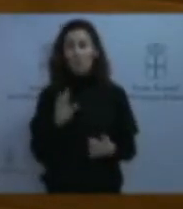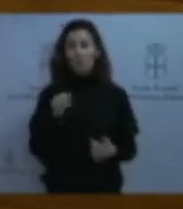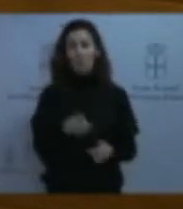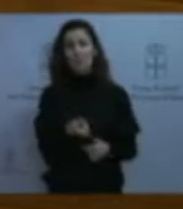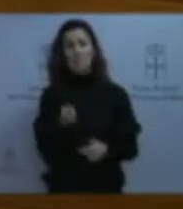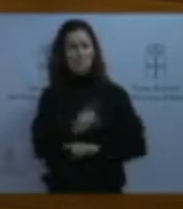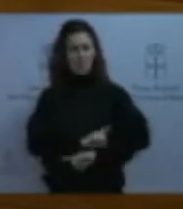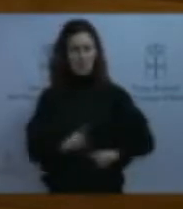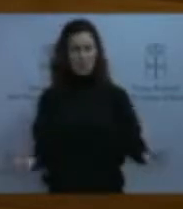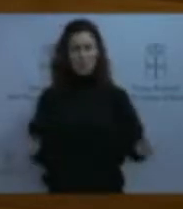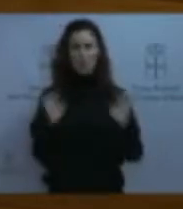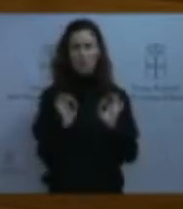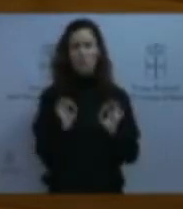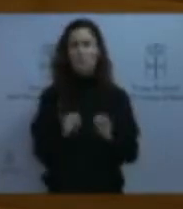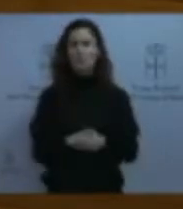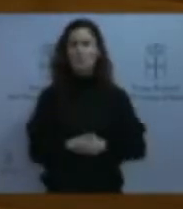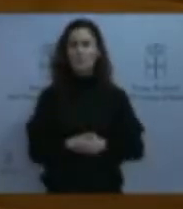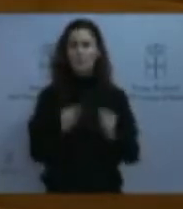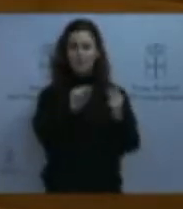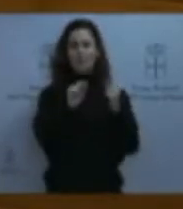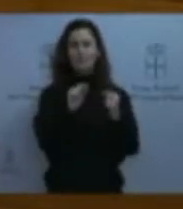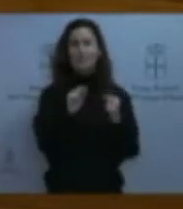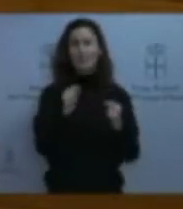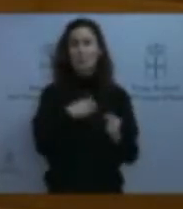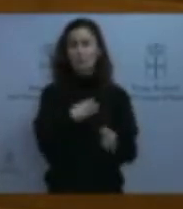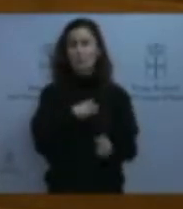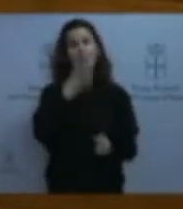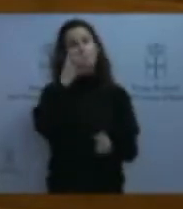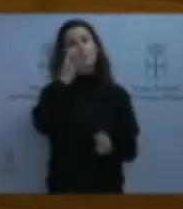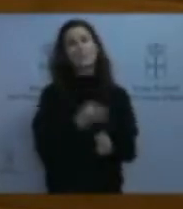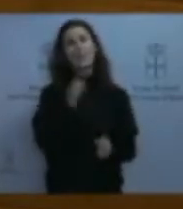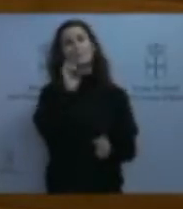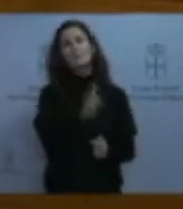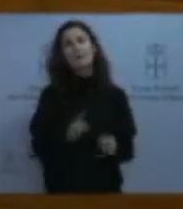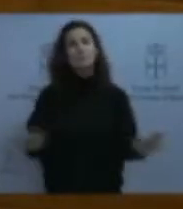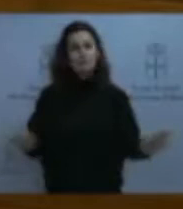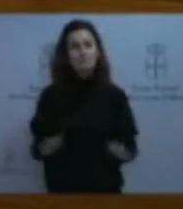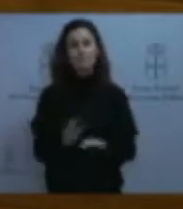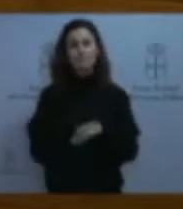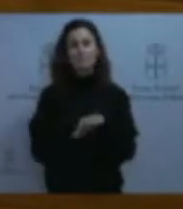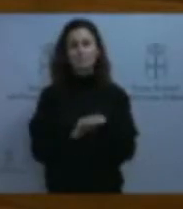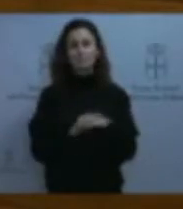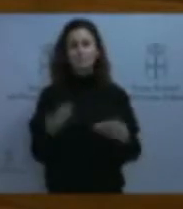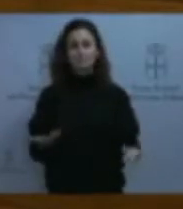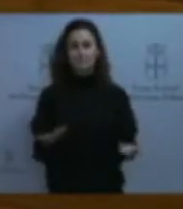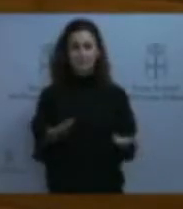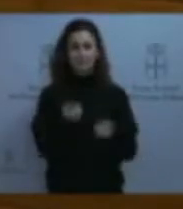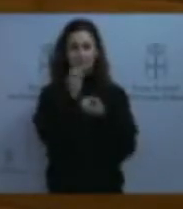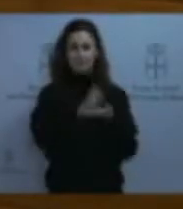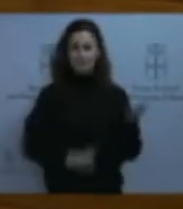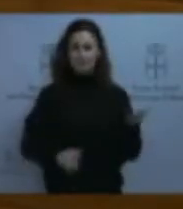no tengo elementos, incluso ni para rebatirle a usted que sea verdad o sea mentira, pero dígame, ponga encima de la mesa los informes,